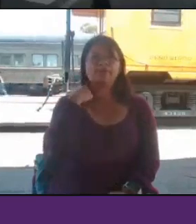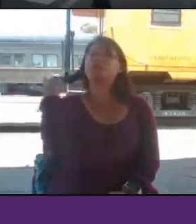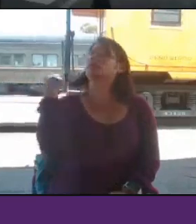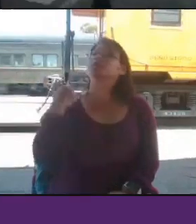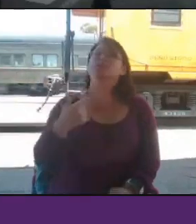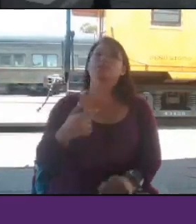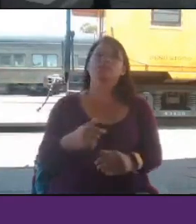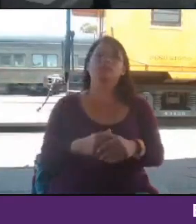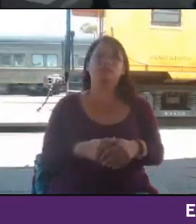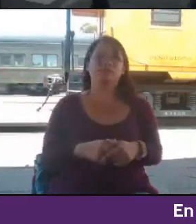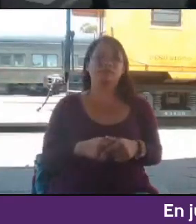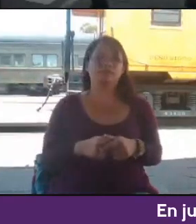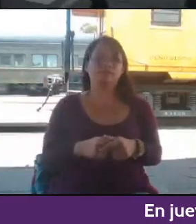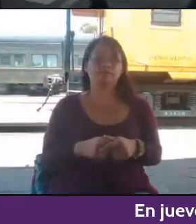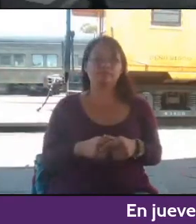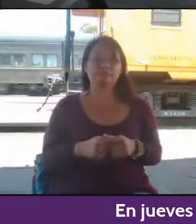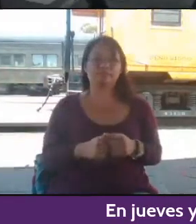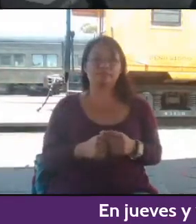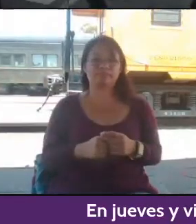Sí, sí.